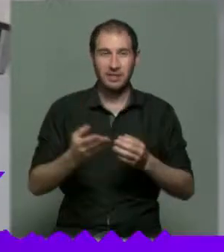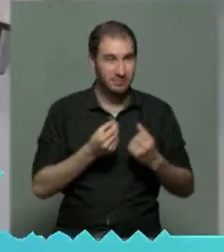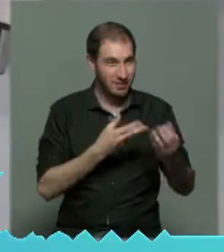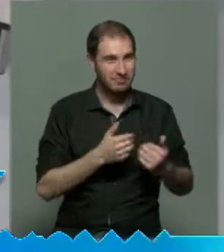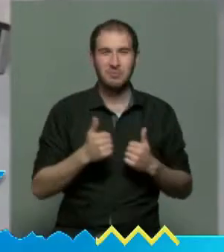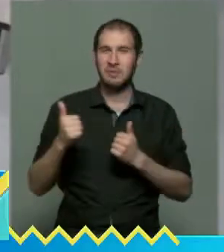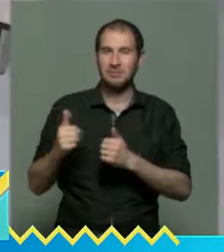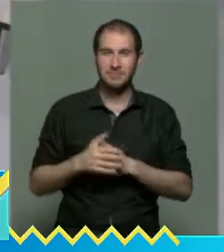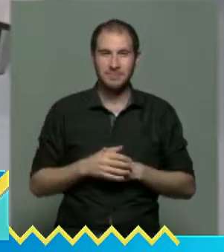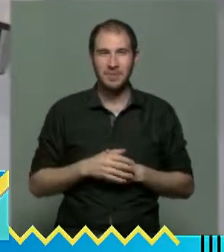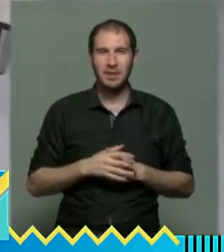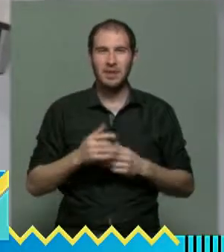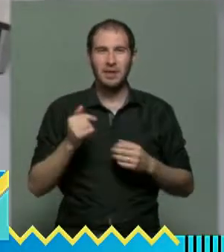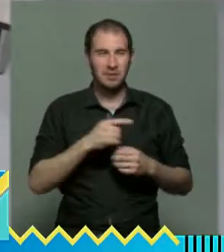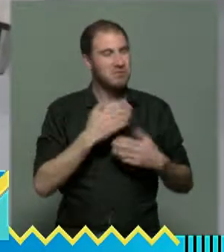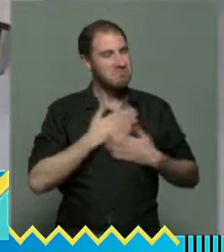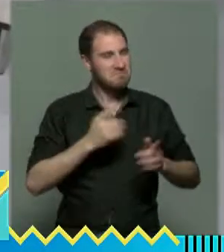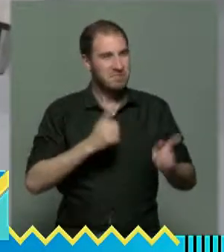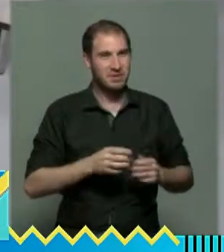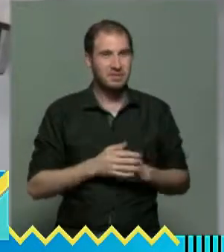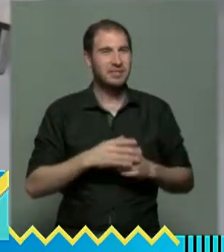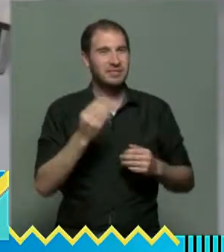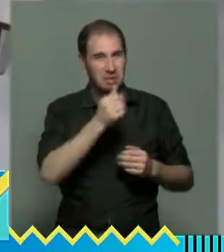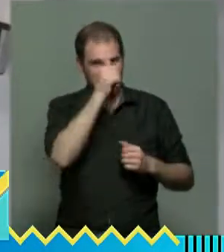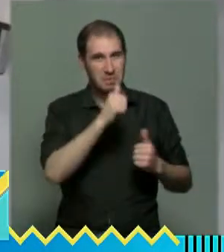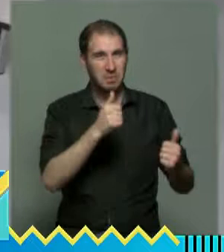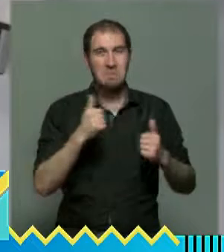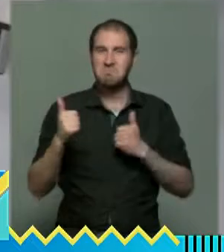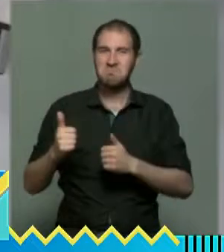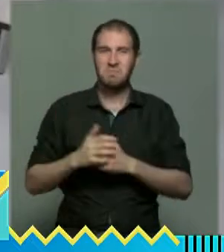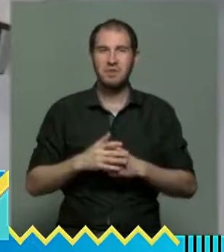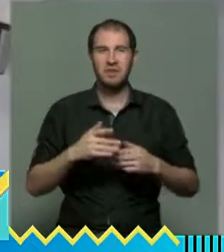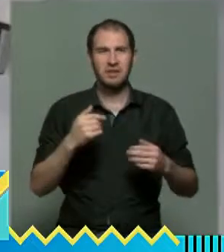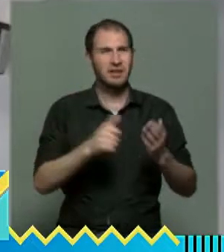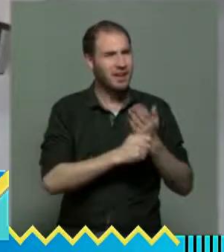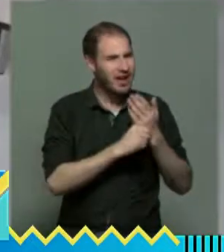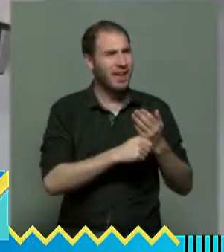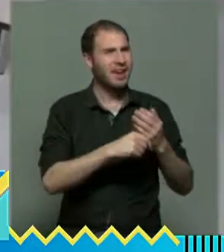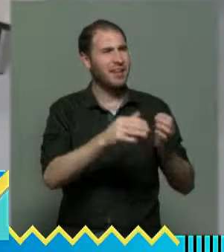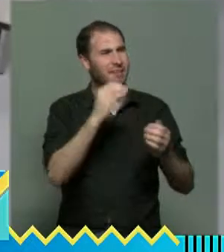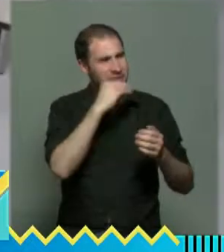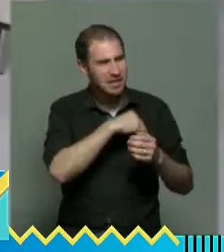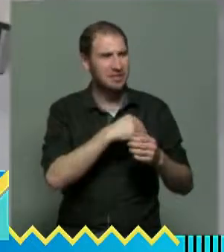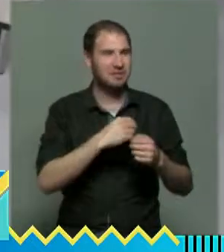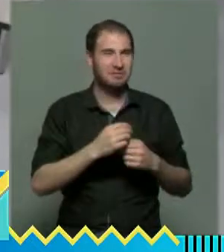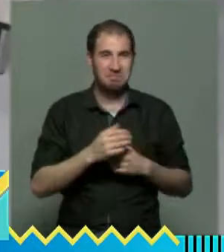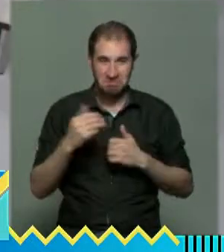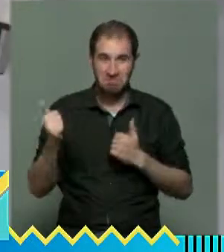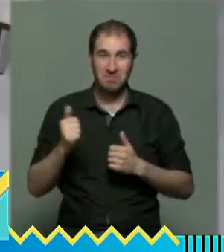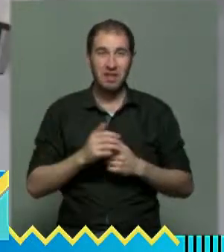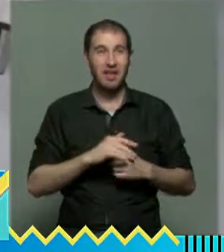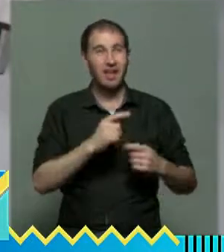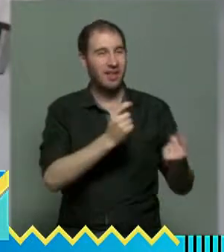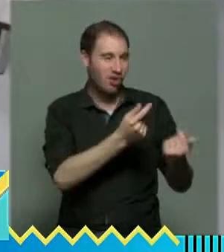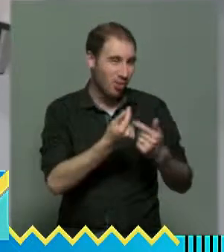bien? Todo bien, todo Bueno, tranquilo. Sí, por suerte yo también, con un muy buen fin de semana. Qué bueno con eso. Mucha carne, con mucho vino. Bien. Por lo menos